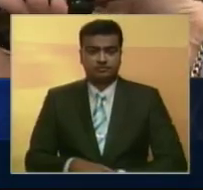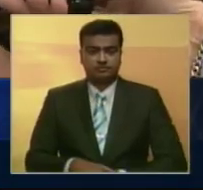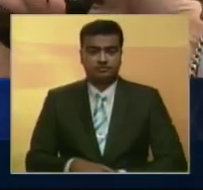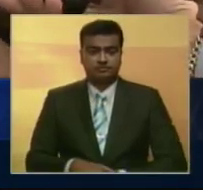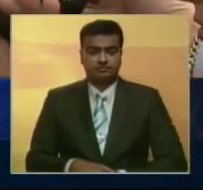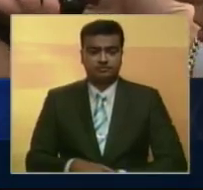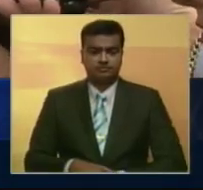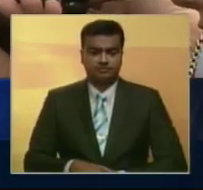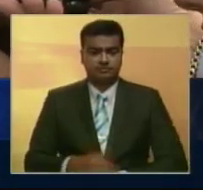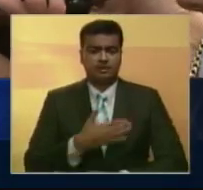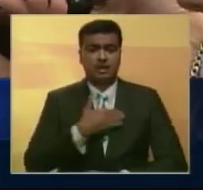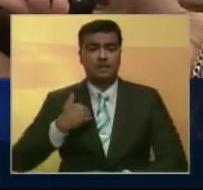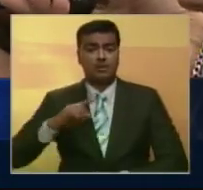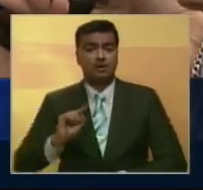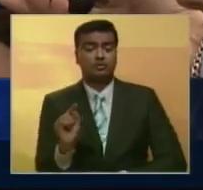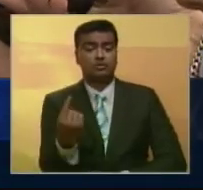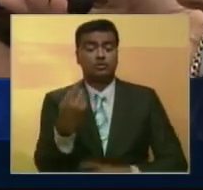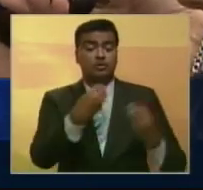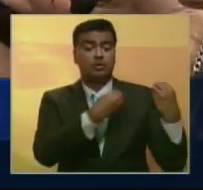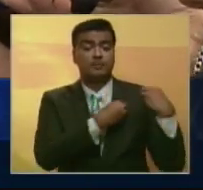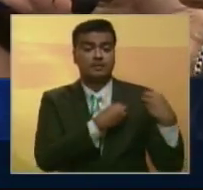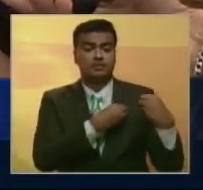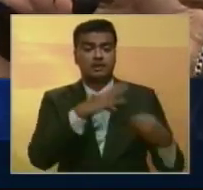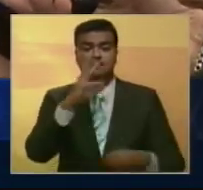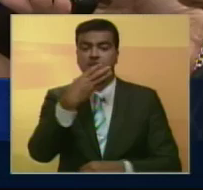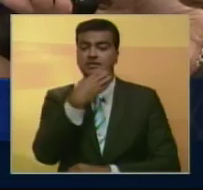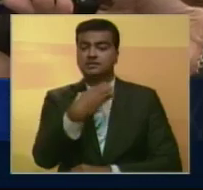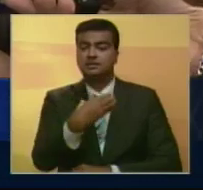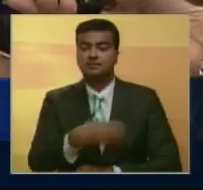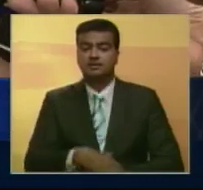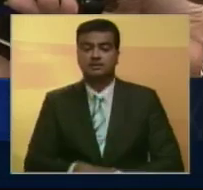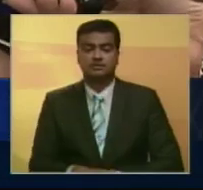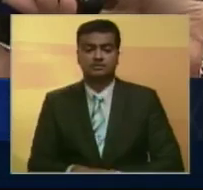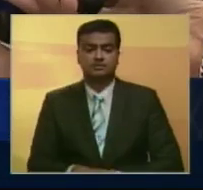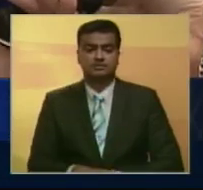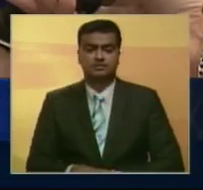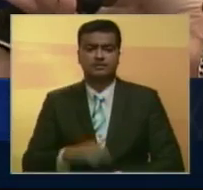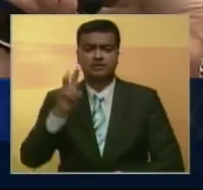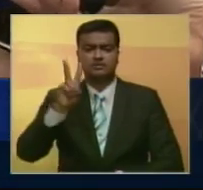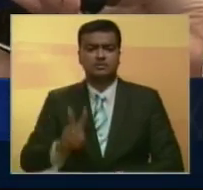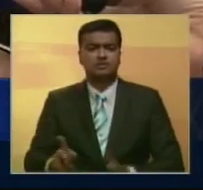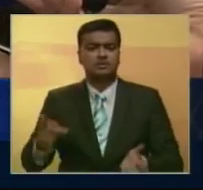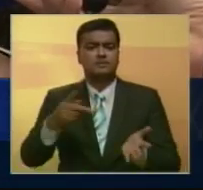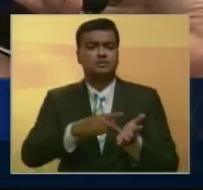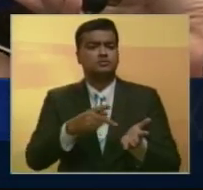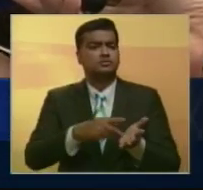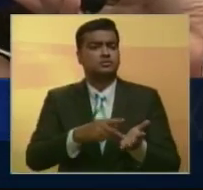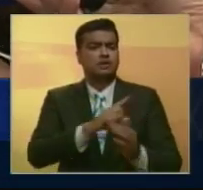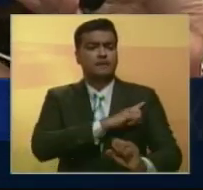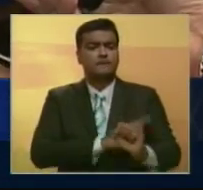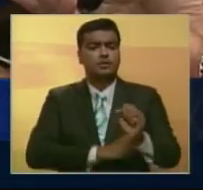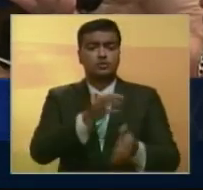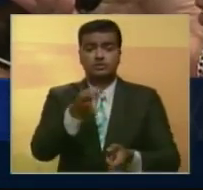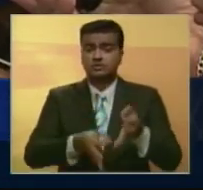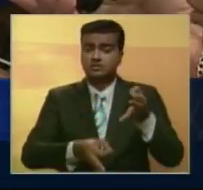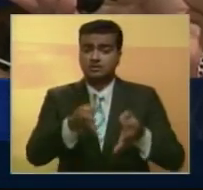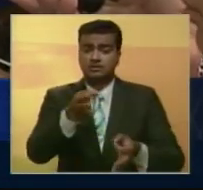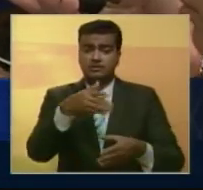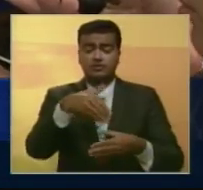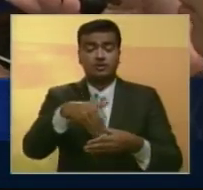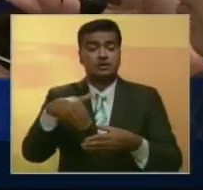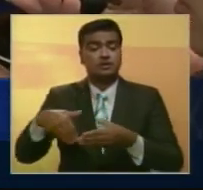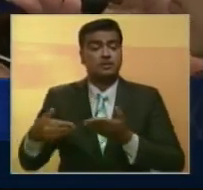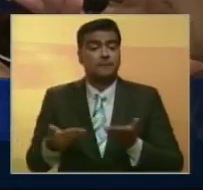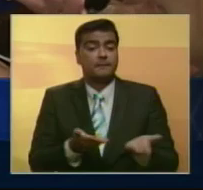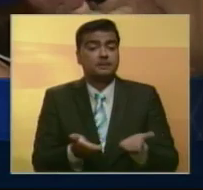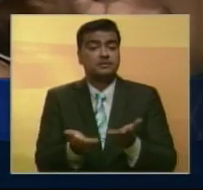Queremos la autonomía, por eso el 6 de diciembre Venezuela se pronunció. El Poder Judicial fue electo para el